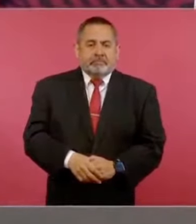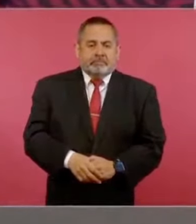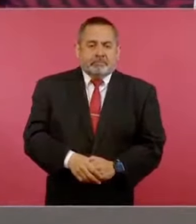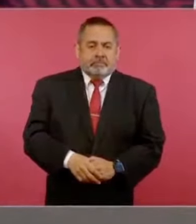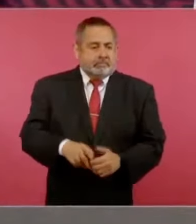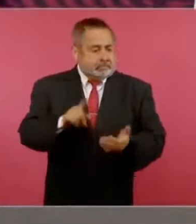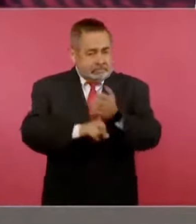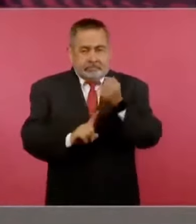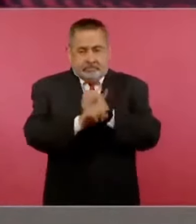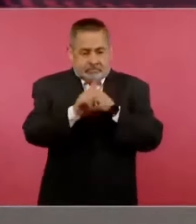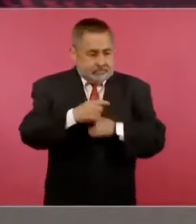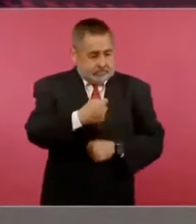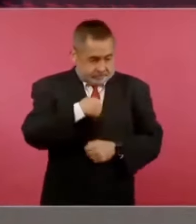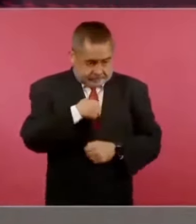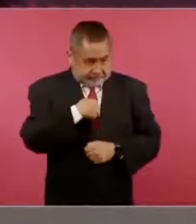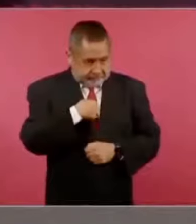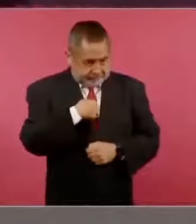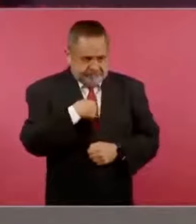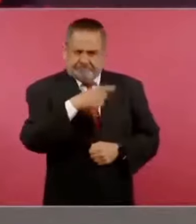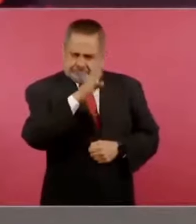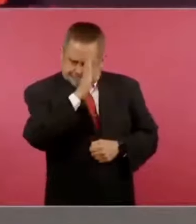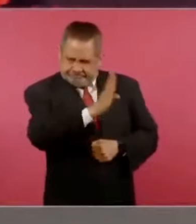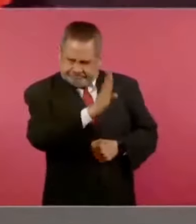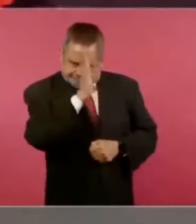problemas con nosotros,